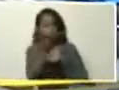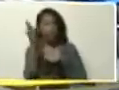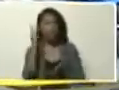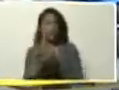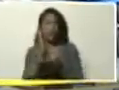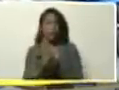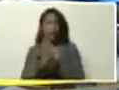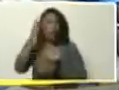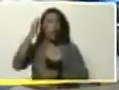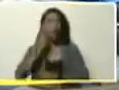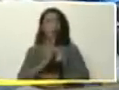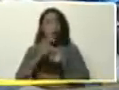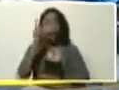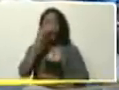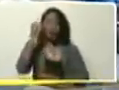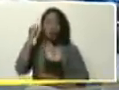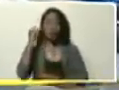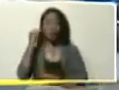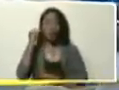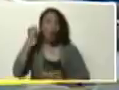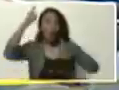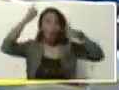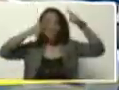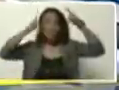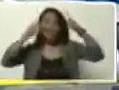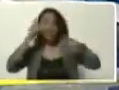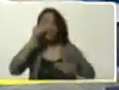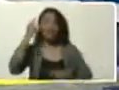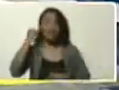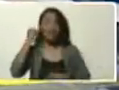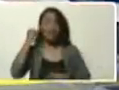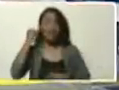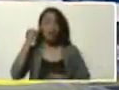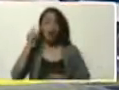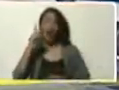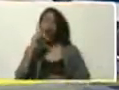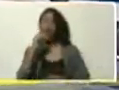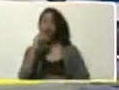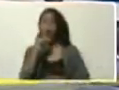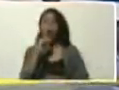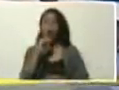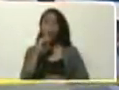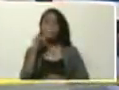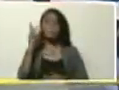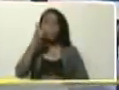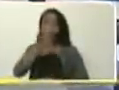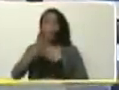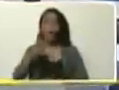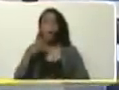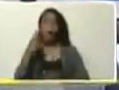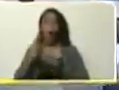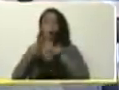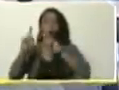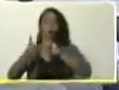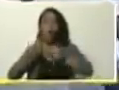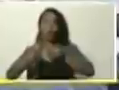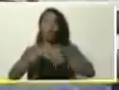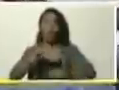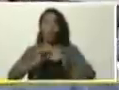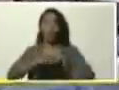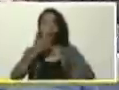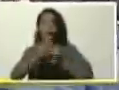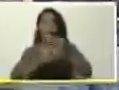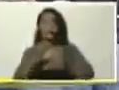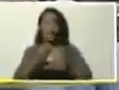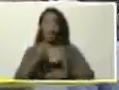los bolivarianos y las bolivarianas, los chavistas y las chavistas, no existimos para hacer las cosas que otros creen posible.